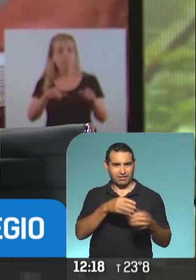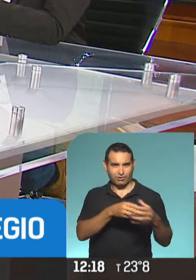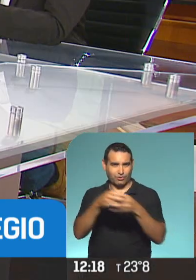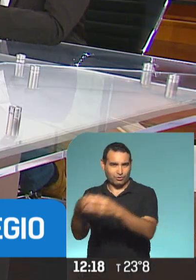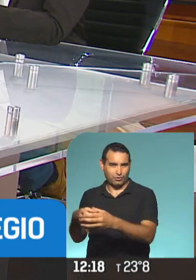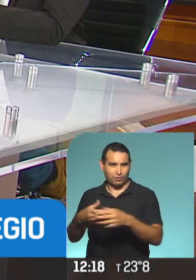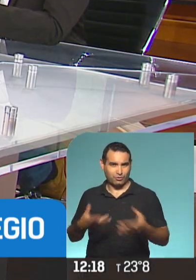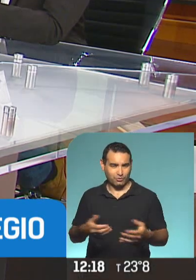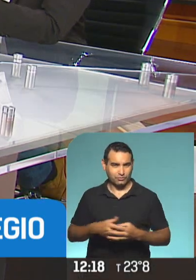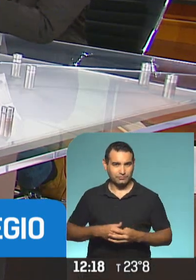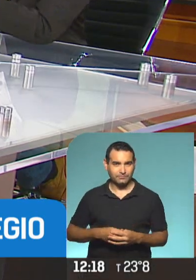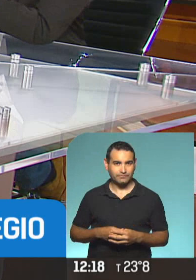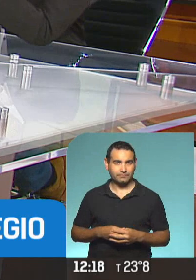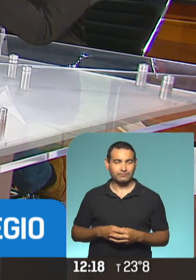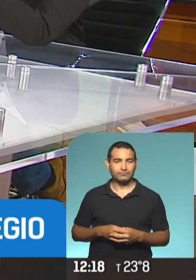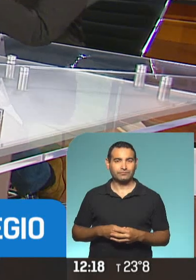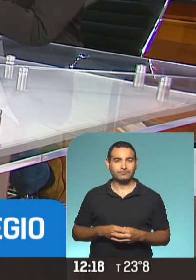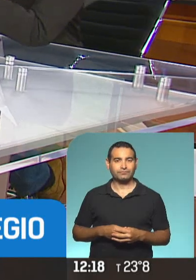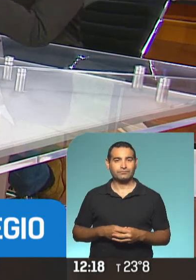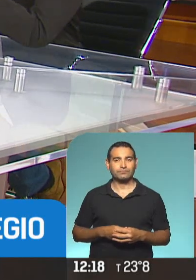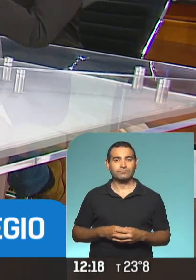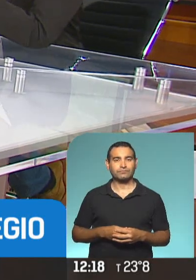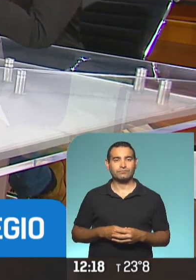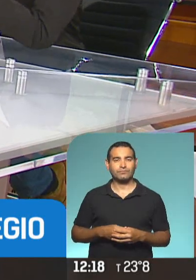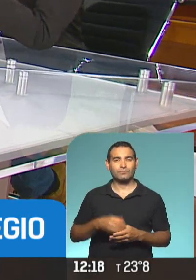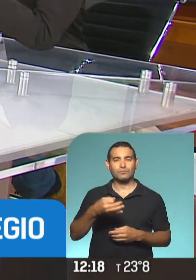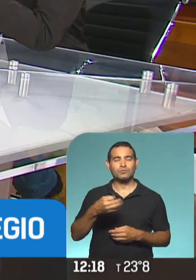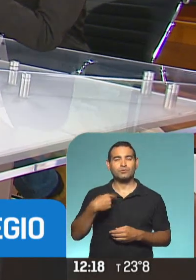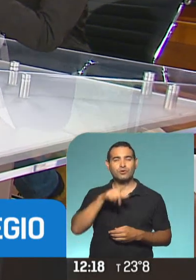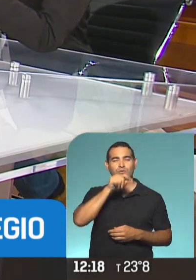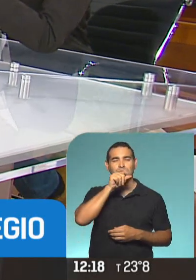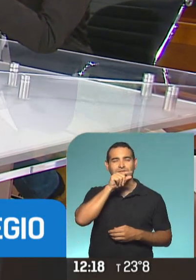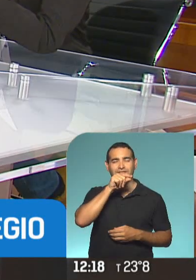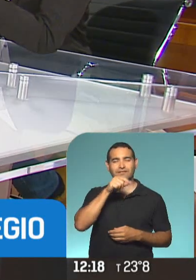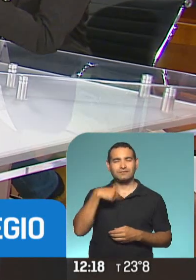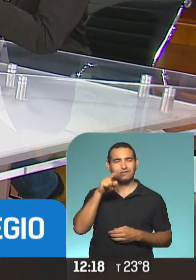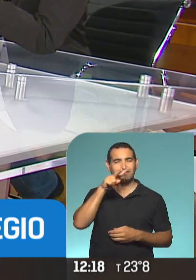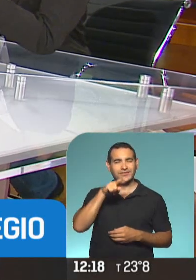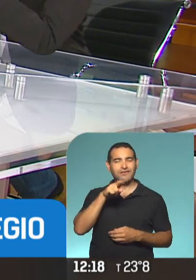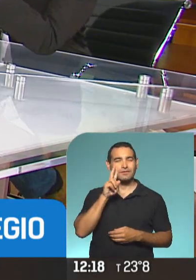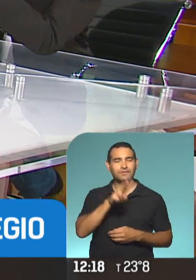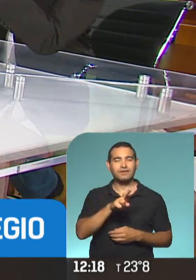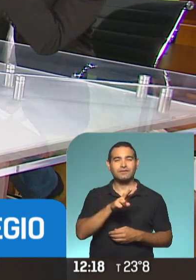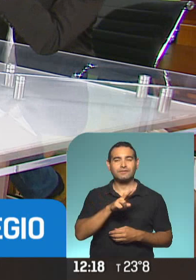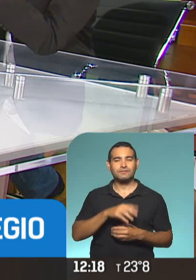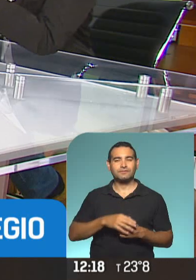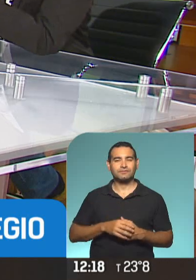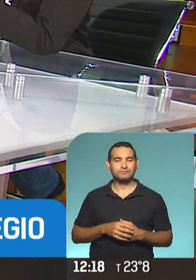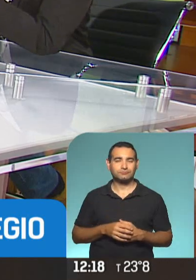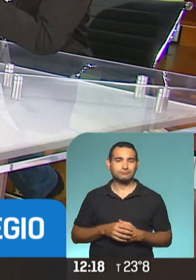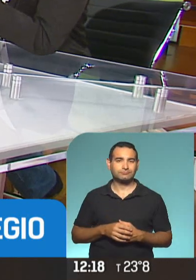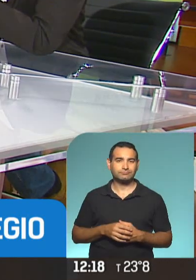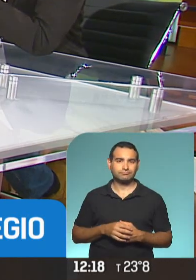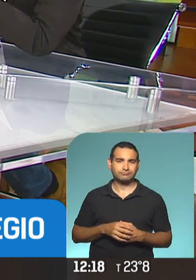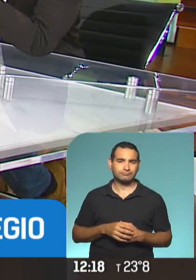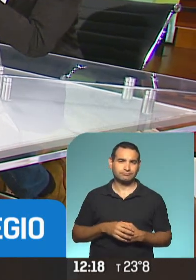en No hay esto. más obediencia debida. Claro. Y eso sí, yo leí el tuit ayer, le envié Sí, un tuit. Realmente es